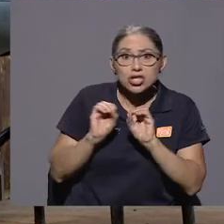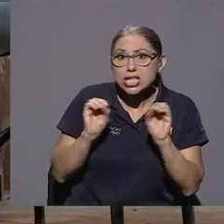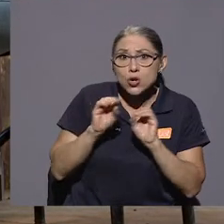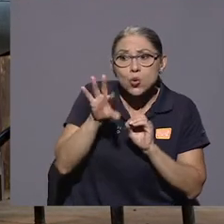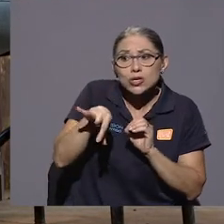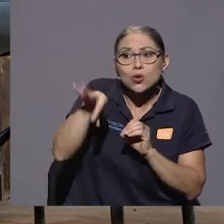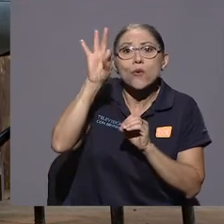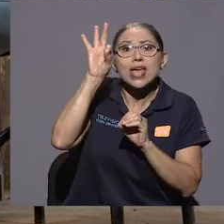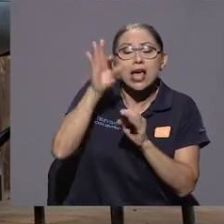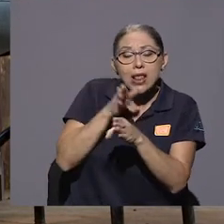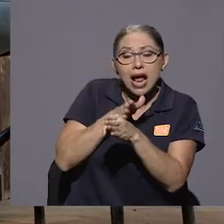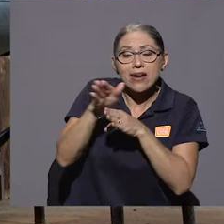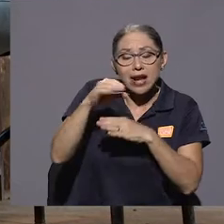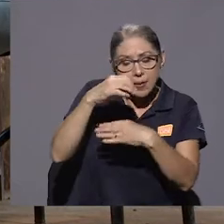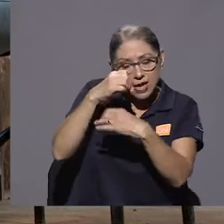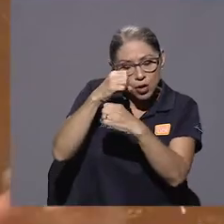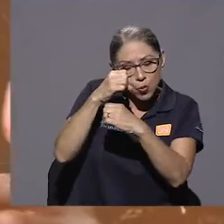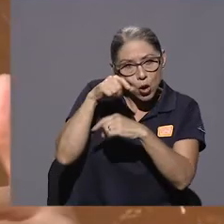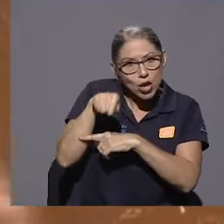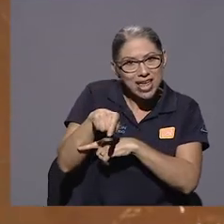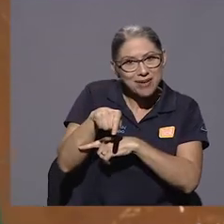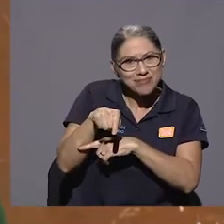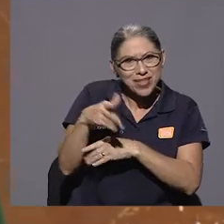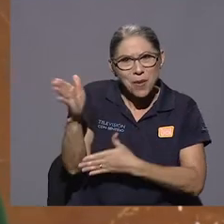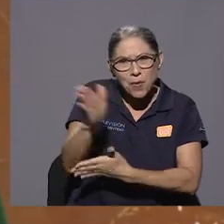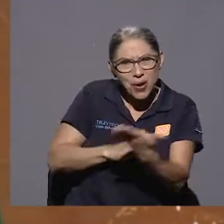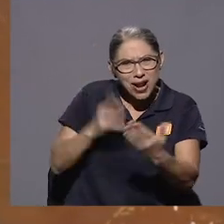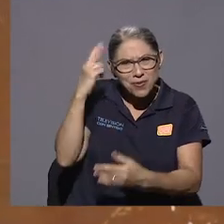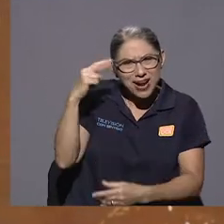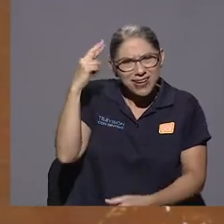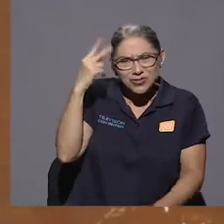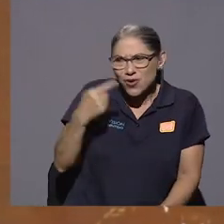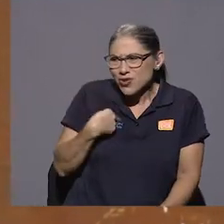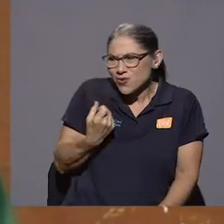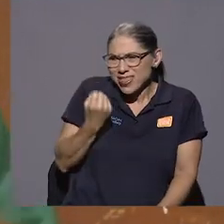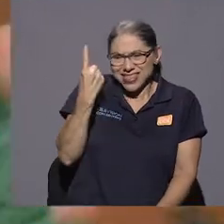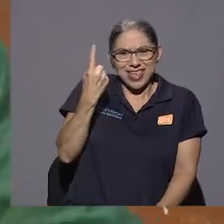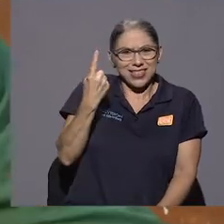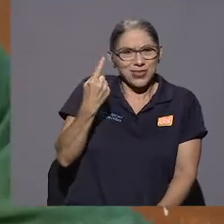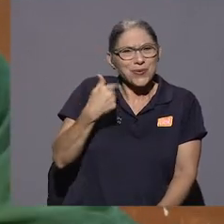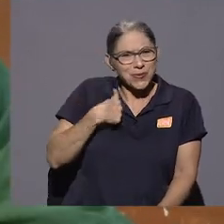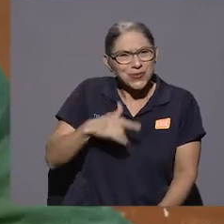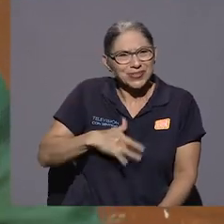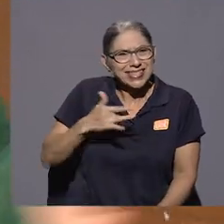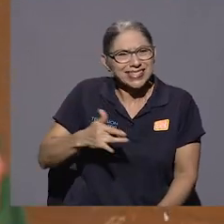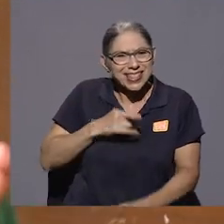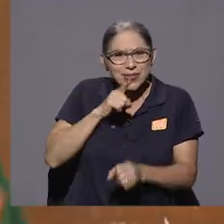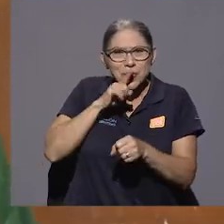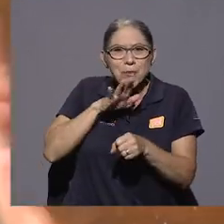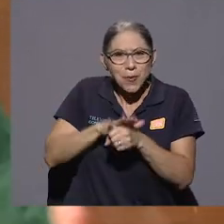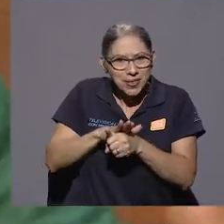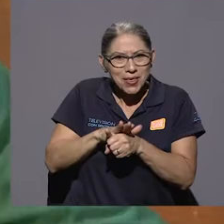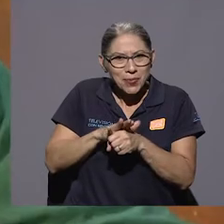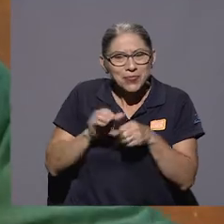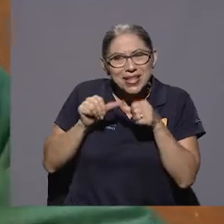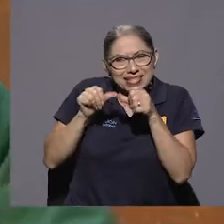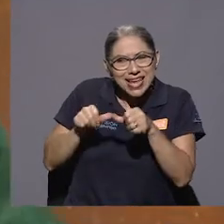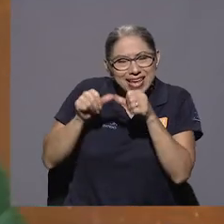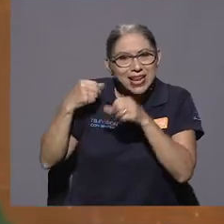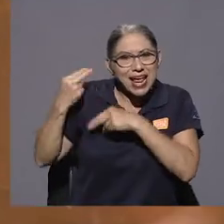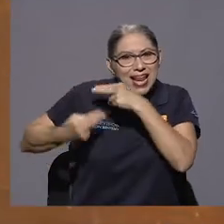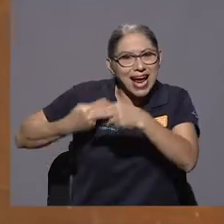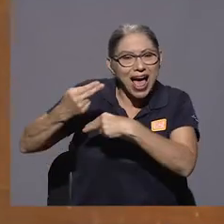ahí, por alguna razón que hoy no entiendo, uno se siente comprometido, ¿verdad?, con seguir con el